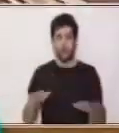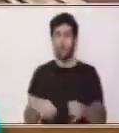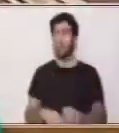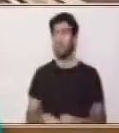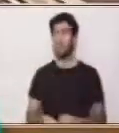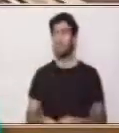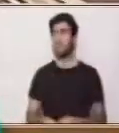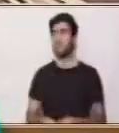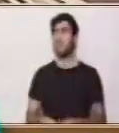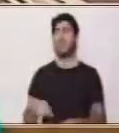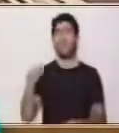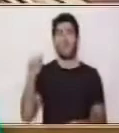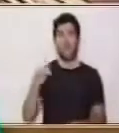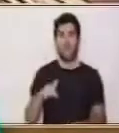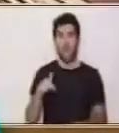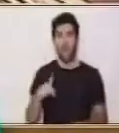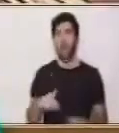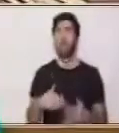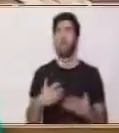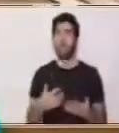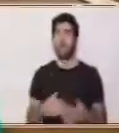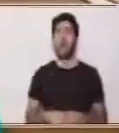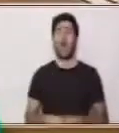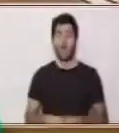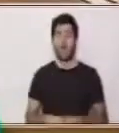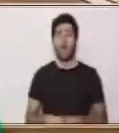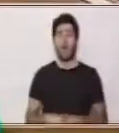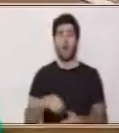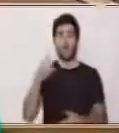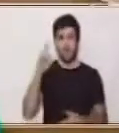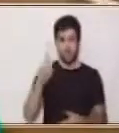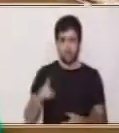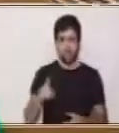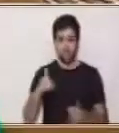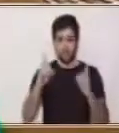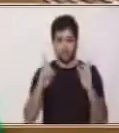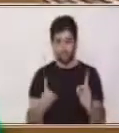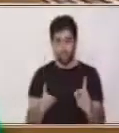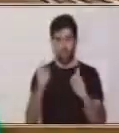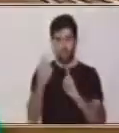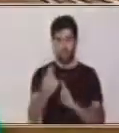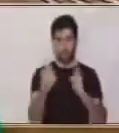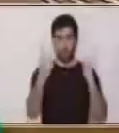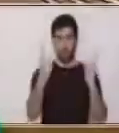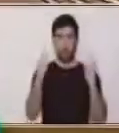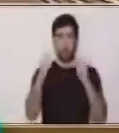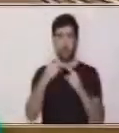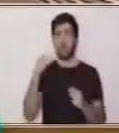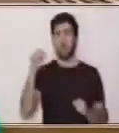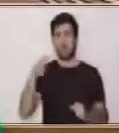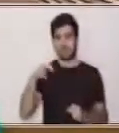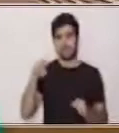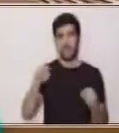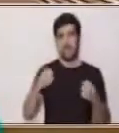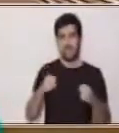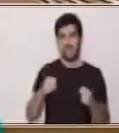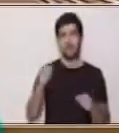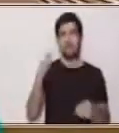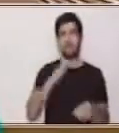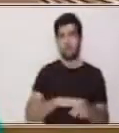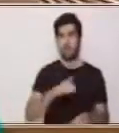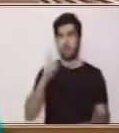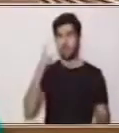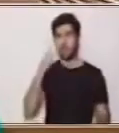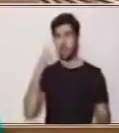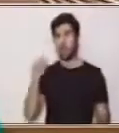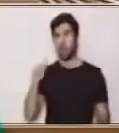Pero recuerda que habíamos dicho que debe de tener dos bases. Formemos otra base entonces. Lo colocamos de